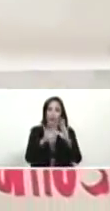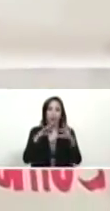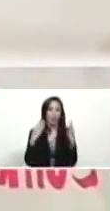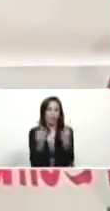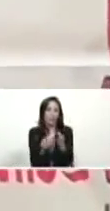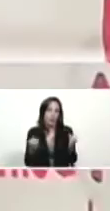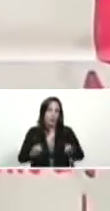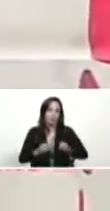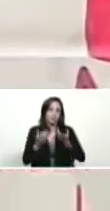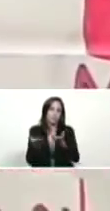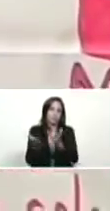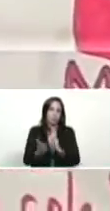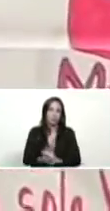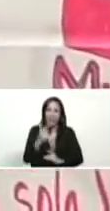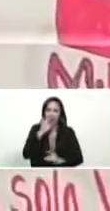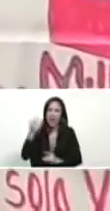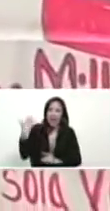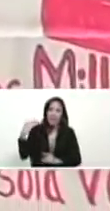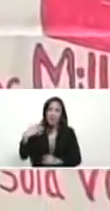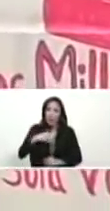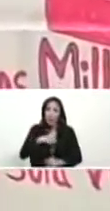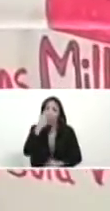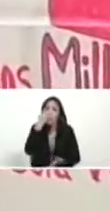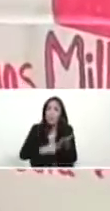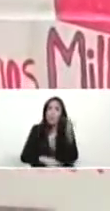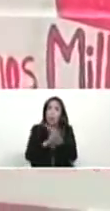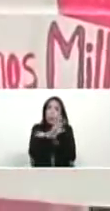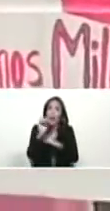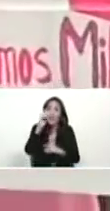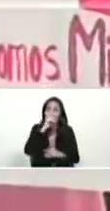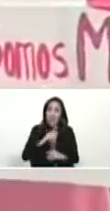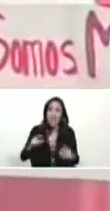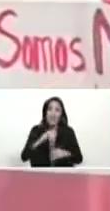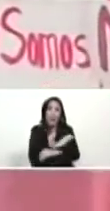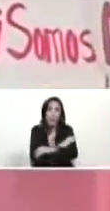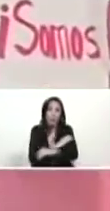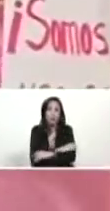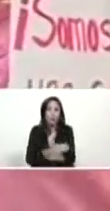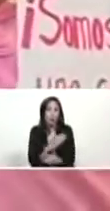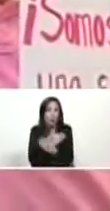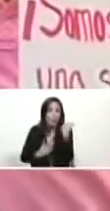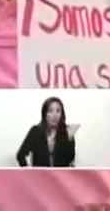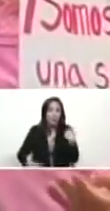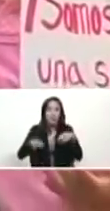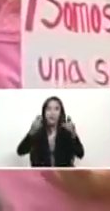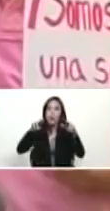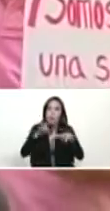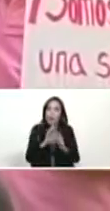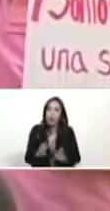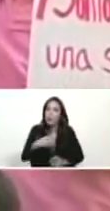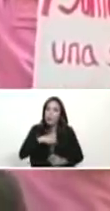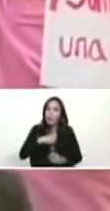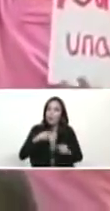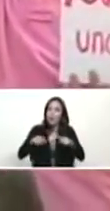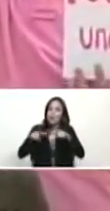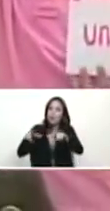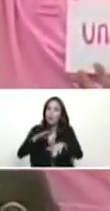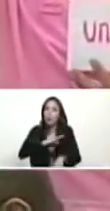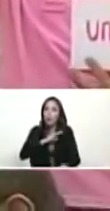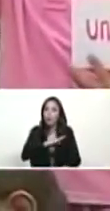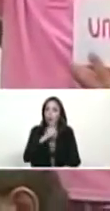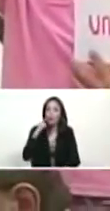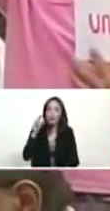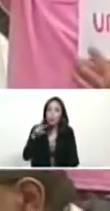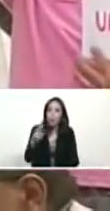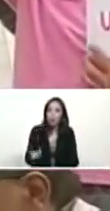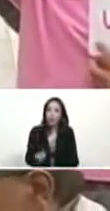O lo que nunca se hizo en el pasado, en 40 años de los adecos y copellanos, nunca se les reconoció a los venezolanos sus derechos que tenían. Pues bien,